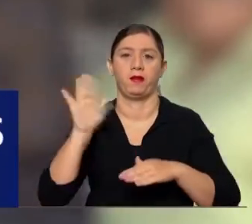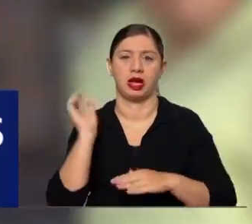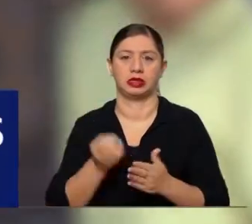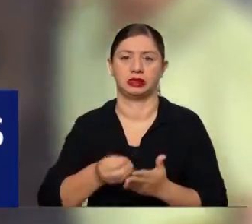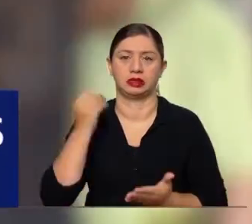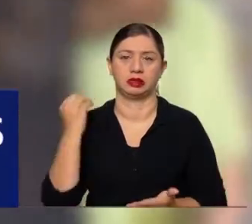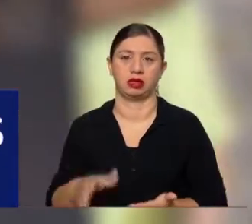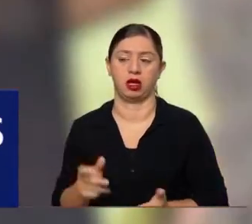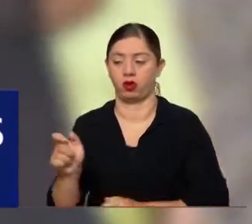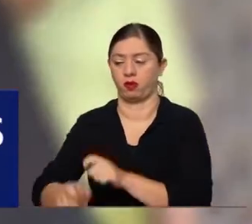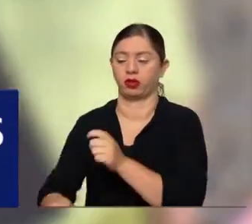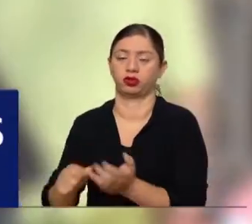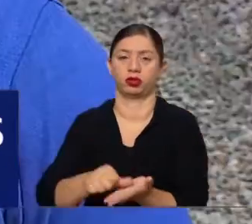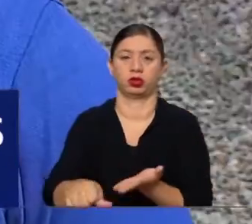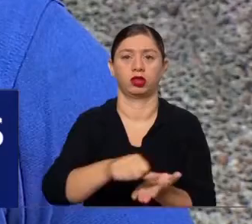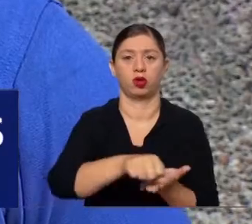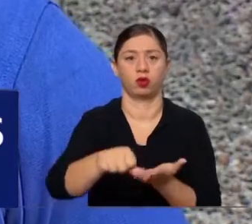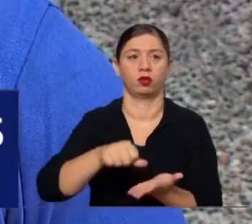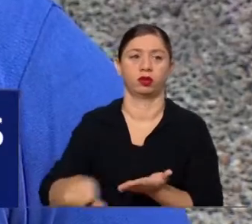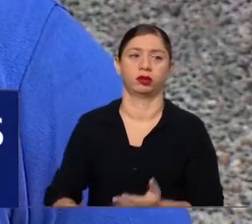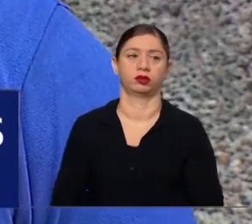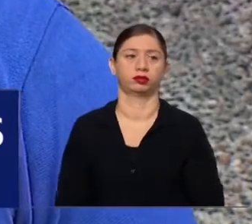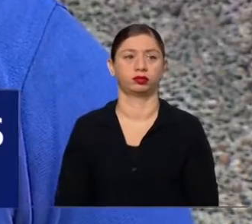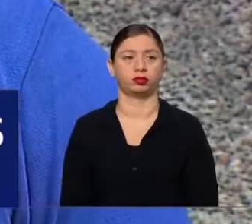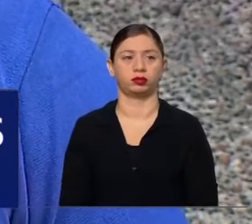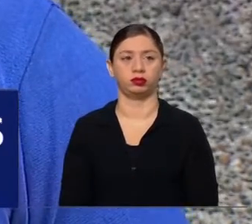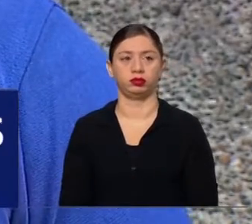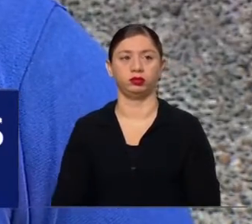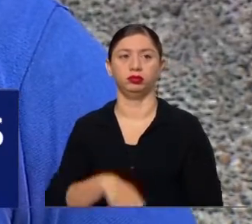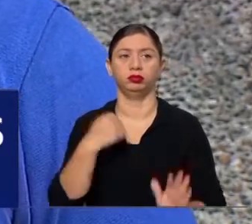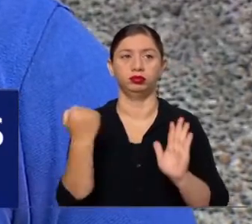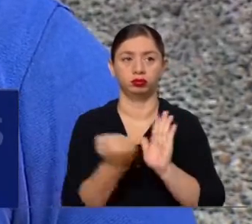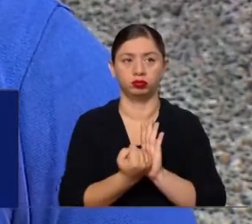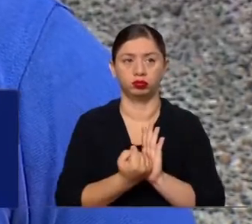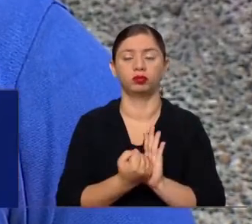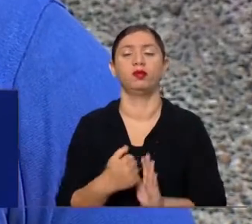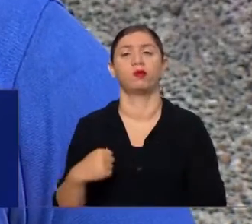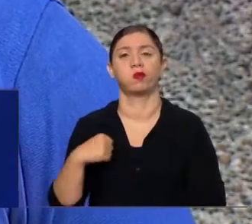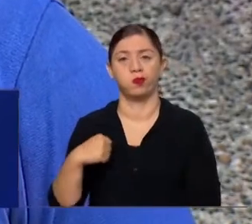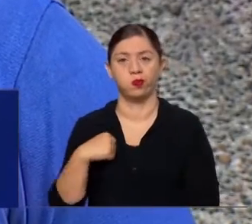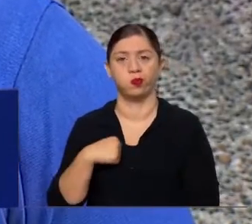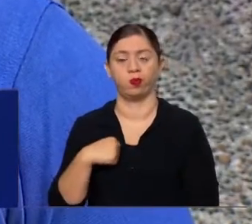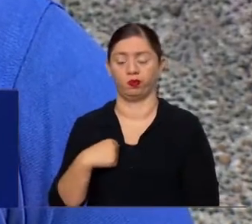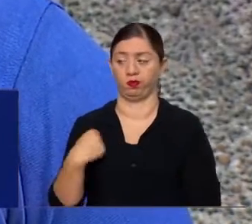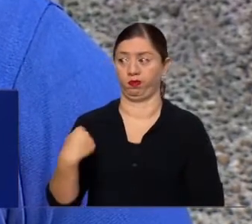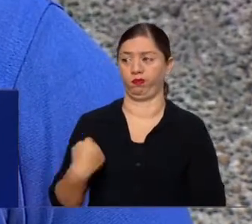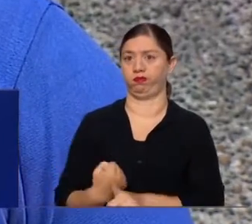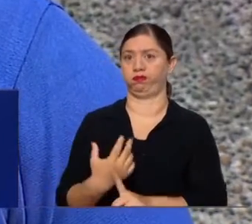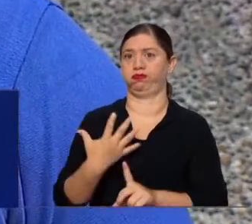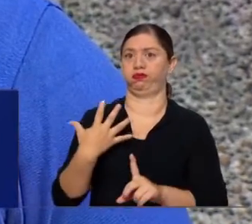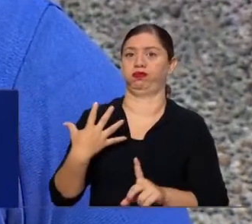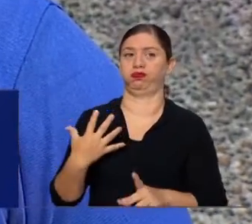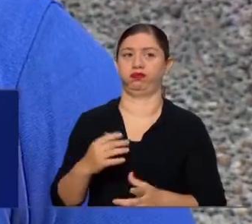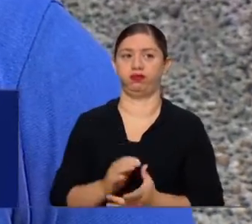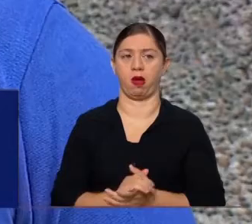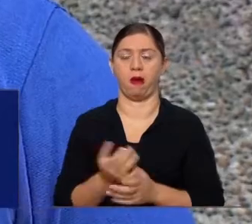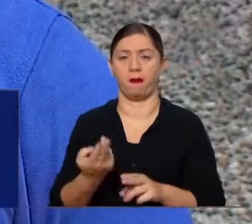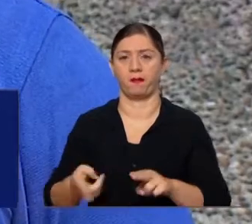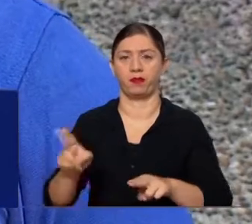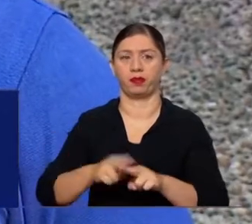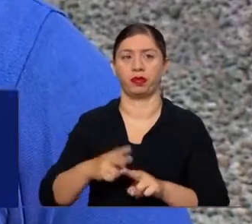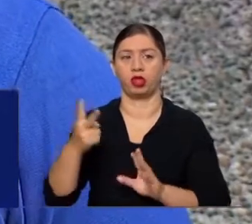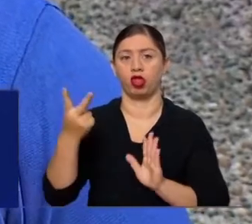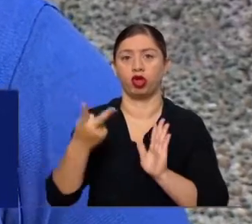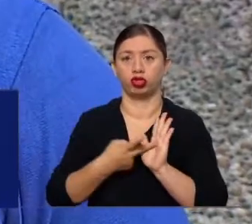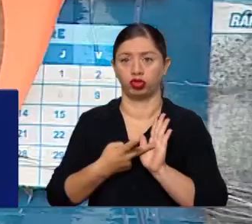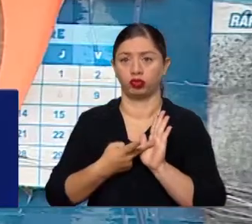al consumidor. En varias de las marcas que manejamos nos vimos muy impactados. Tuvimos un incremento de